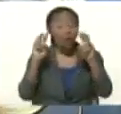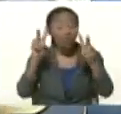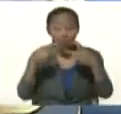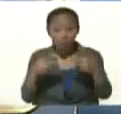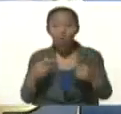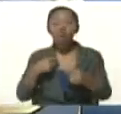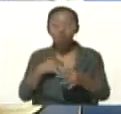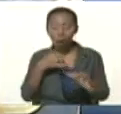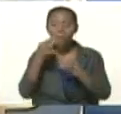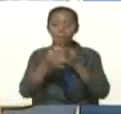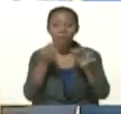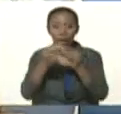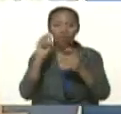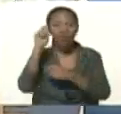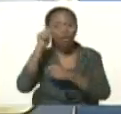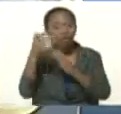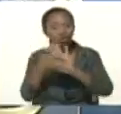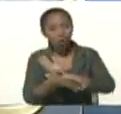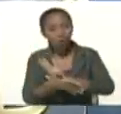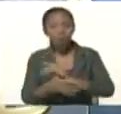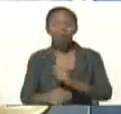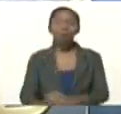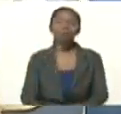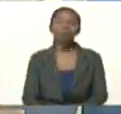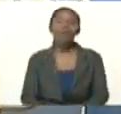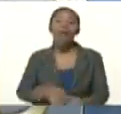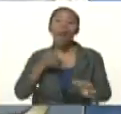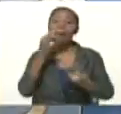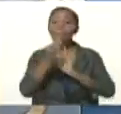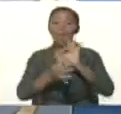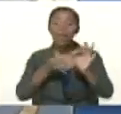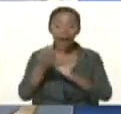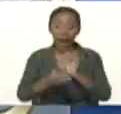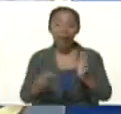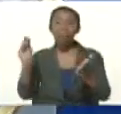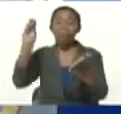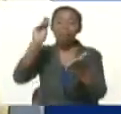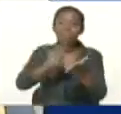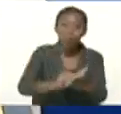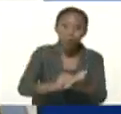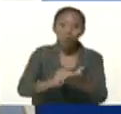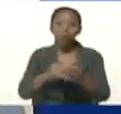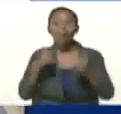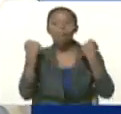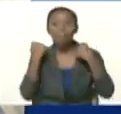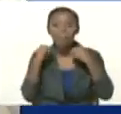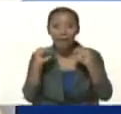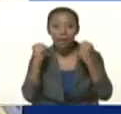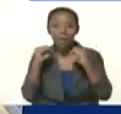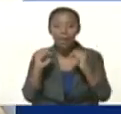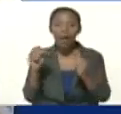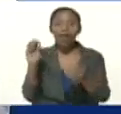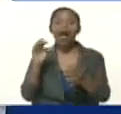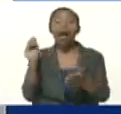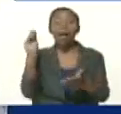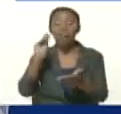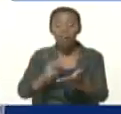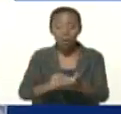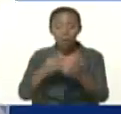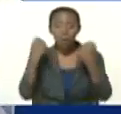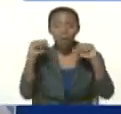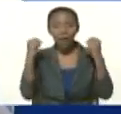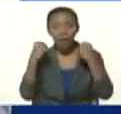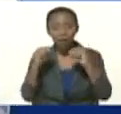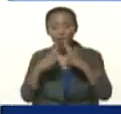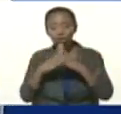Así debemos ser nosotros. Explicar aplicando y aplicar explicando. La